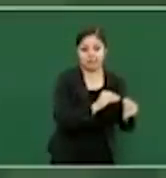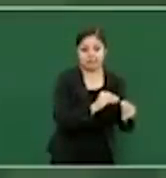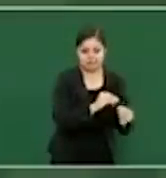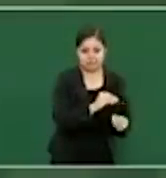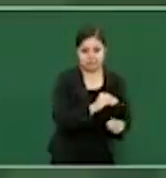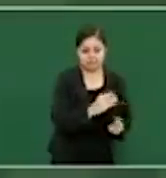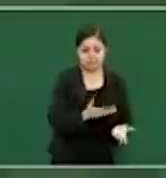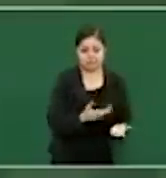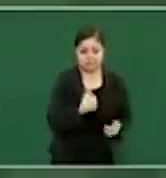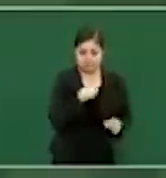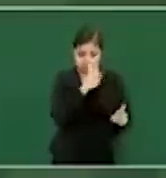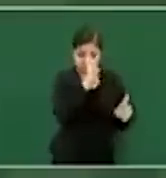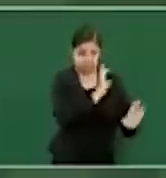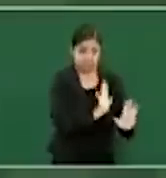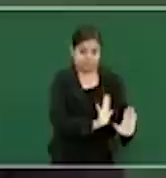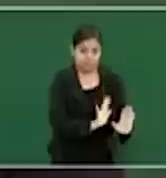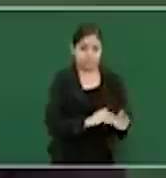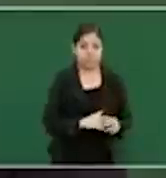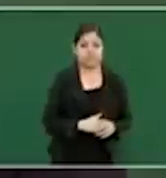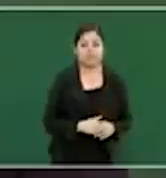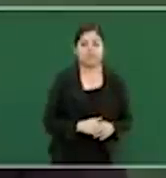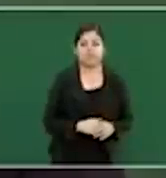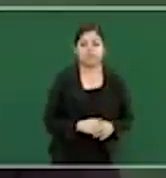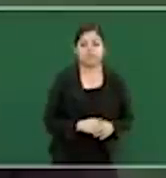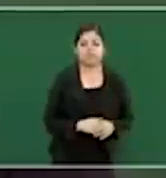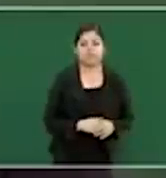Entonces, de todo esto se habla,